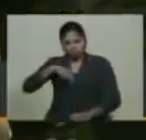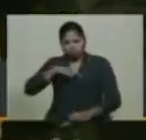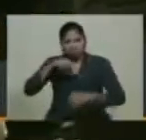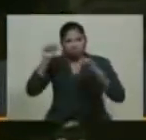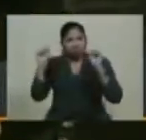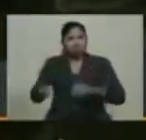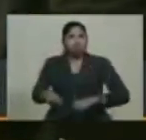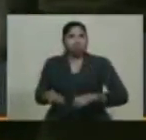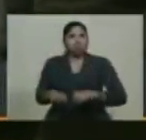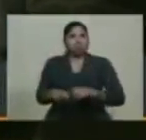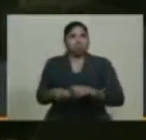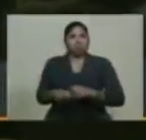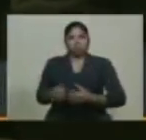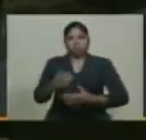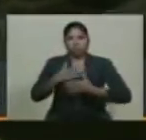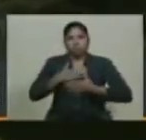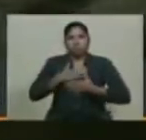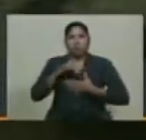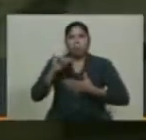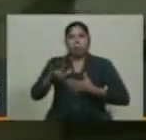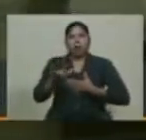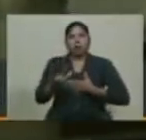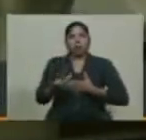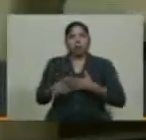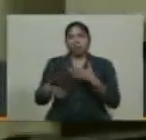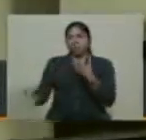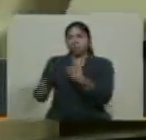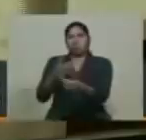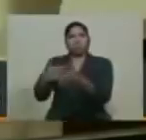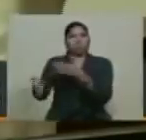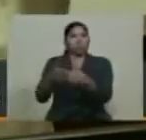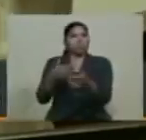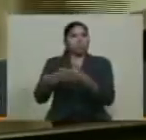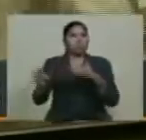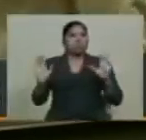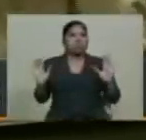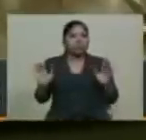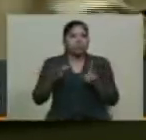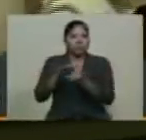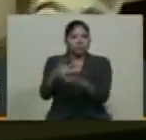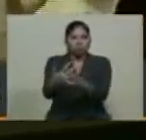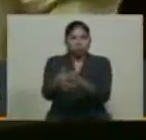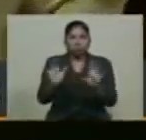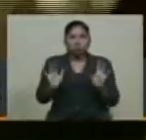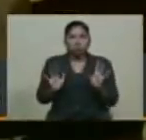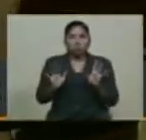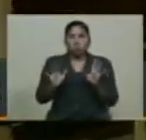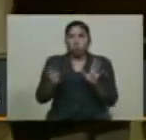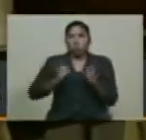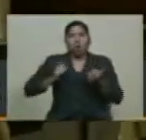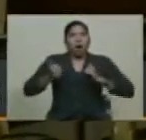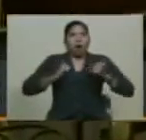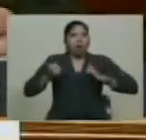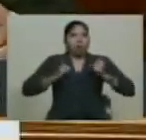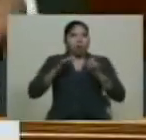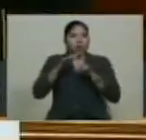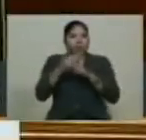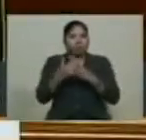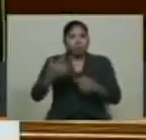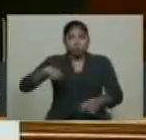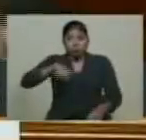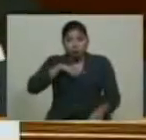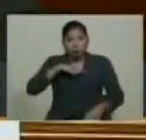estamos dispuestos a ser soberanos, pase lo que pase. Y en cualquier circunstancia,